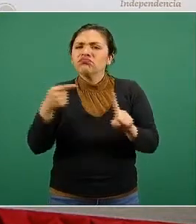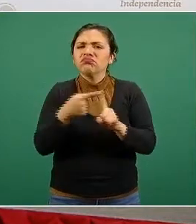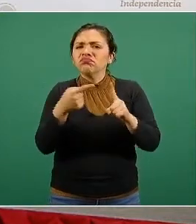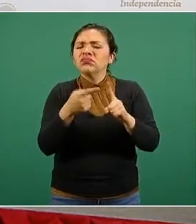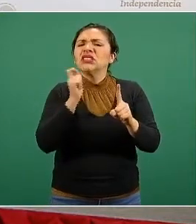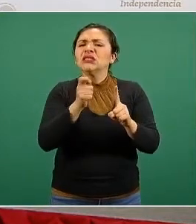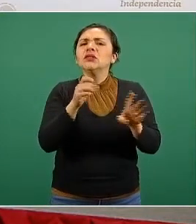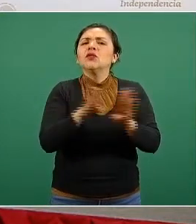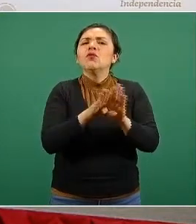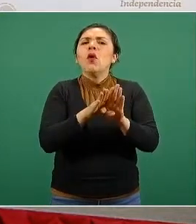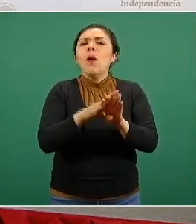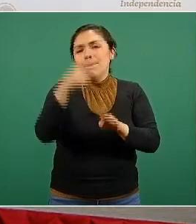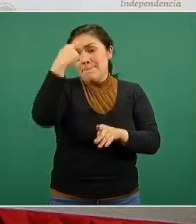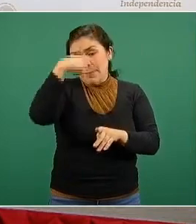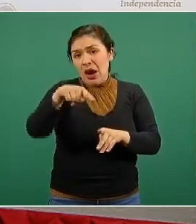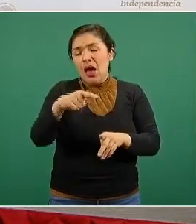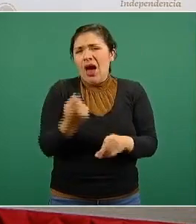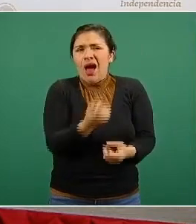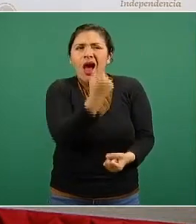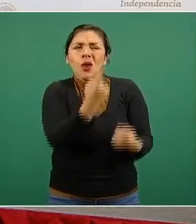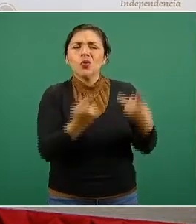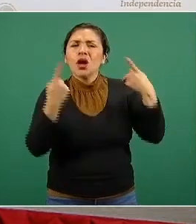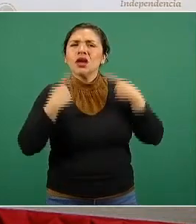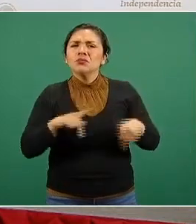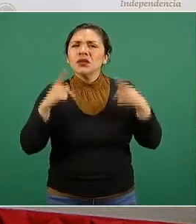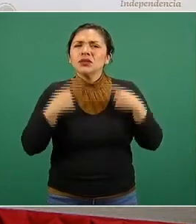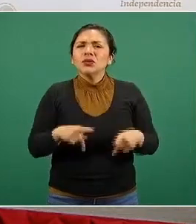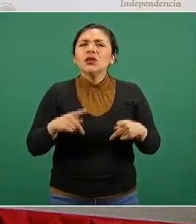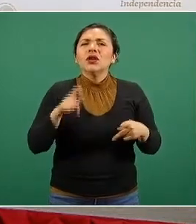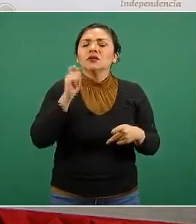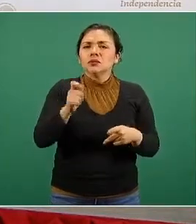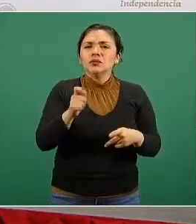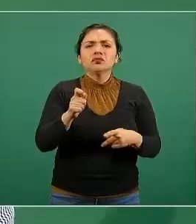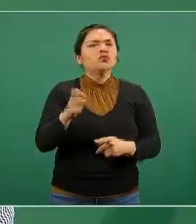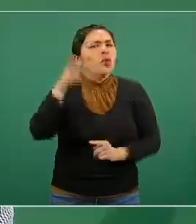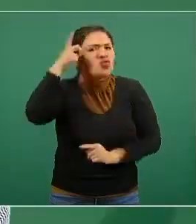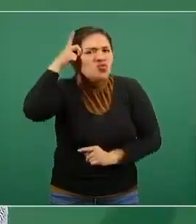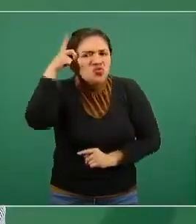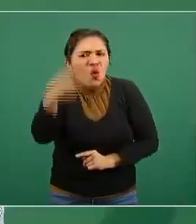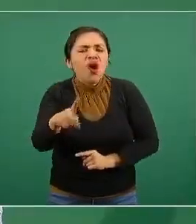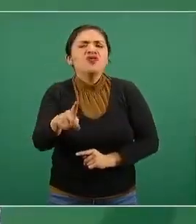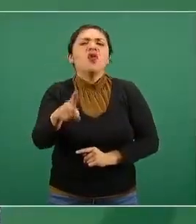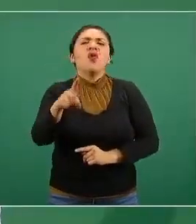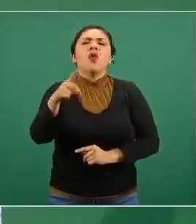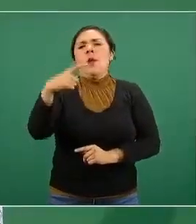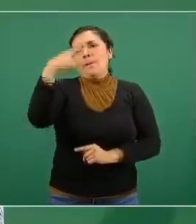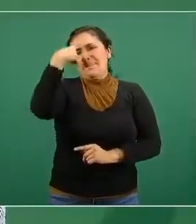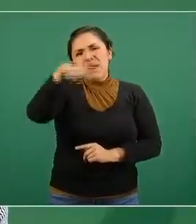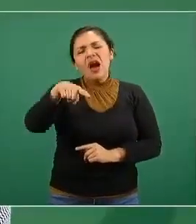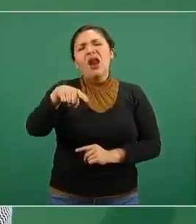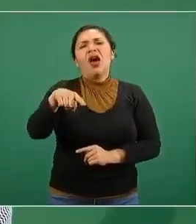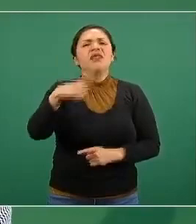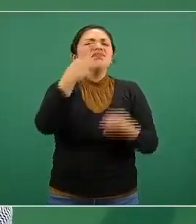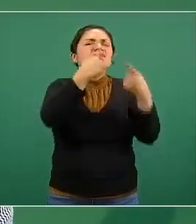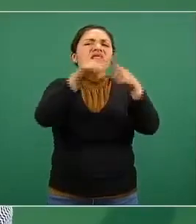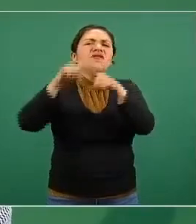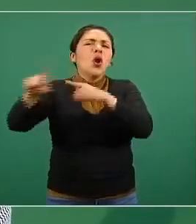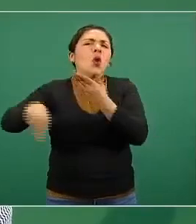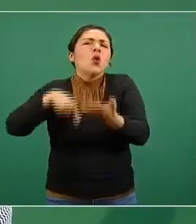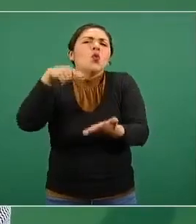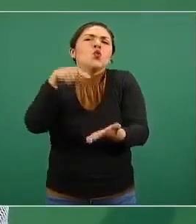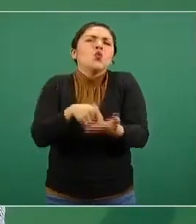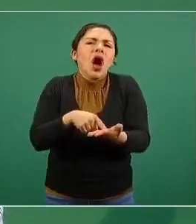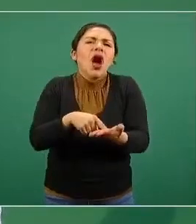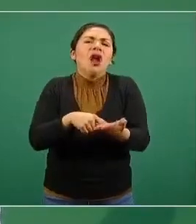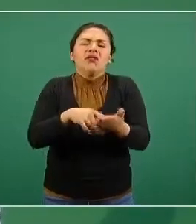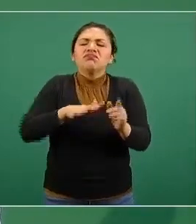también con aquellas personas que son dueñas o dueños de estos diferentes tipos